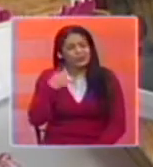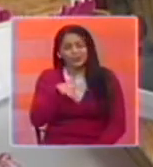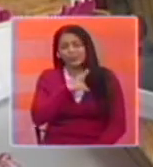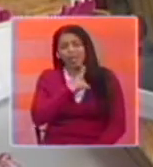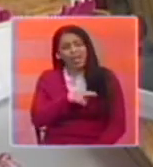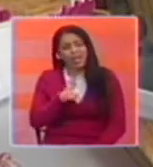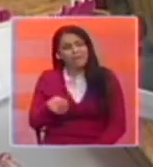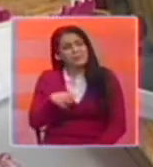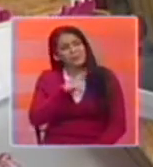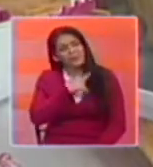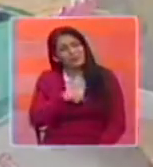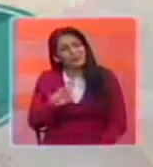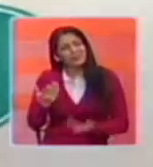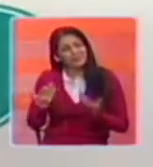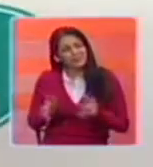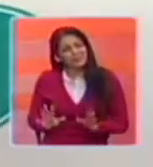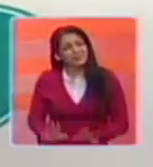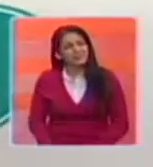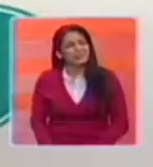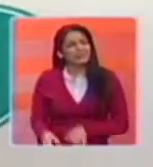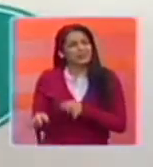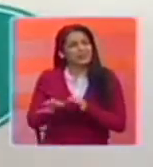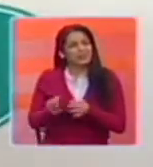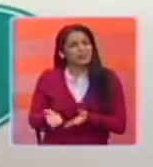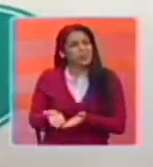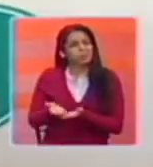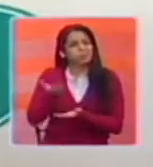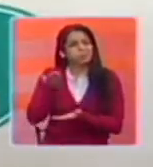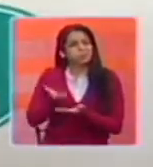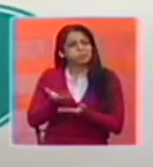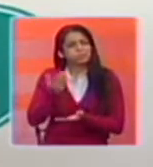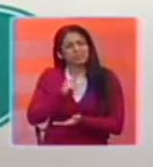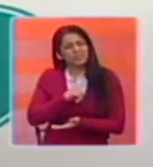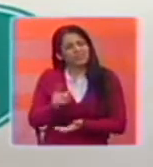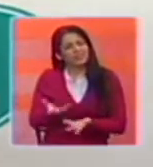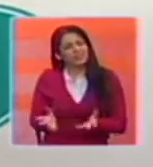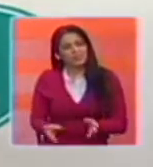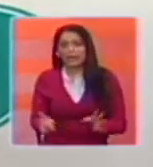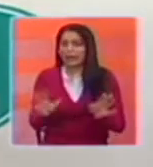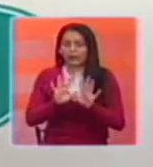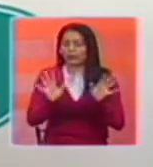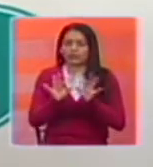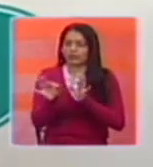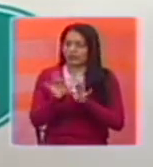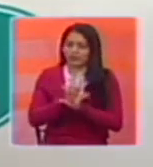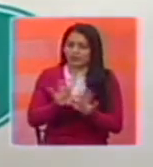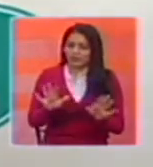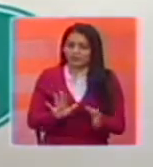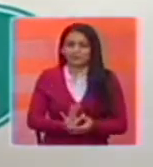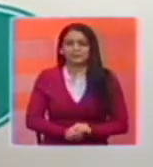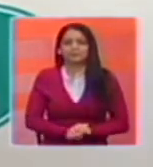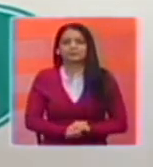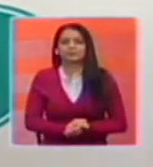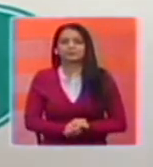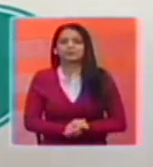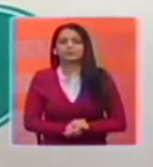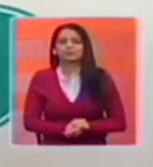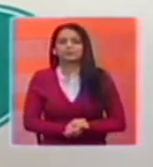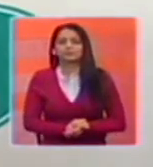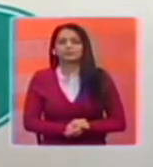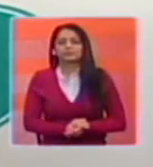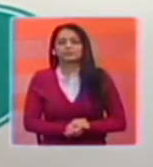solo habla de los... de las tortas, por qué se suben y por qué se bajan. Entonces ya el día de hoy ya no vamos a seguir hablando de